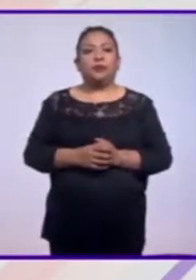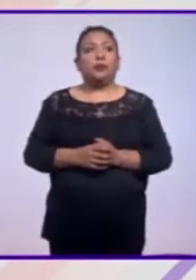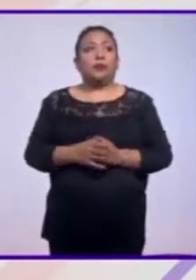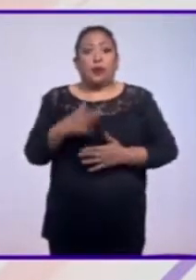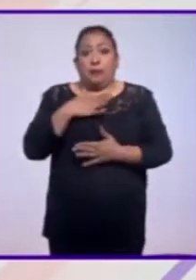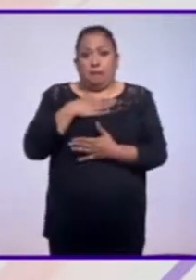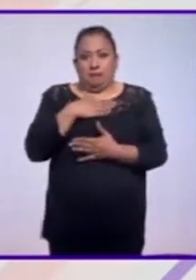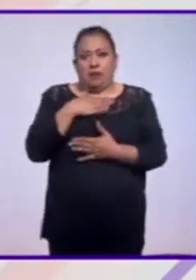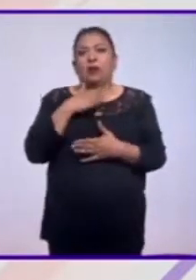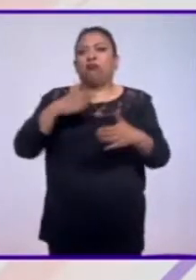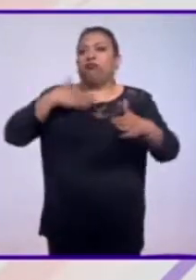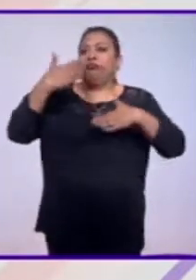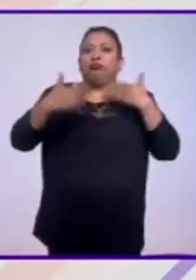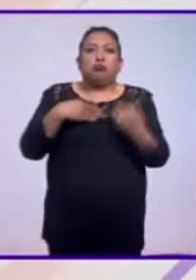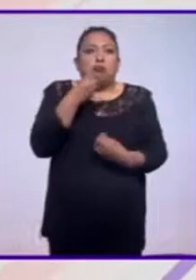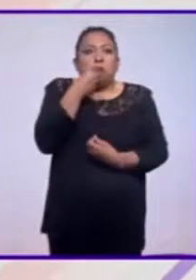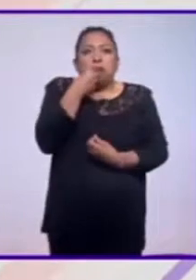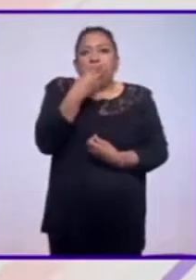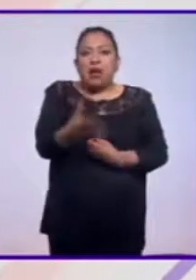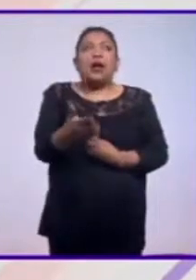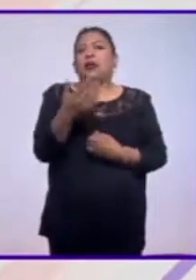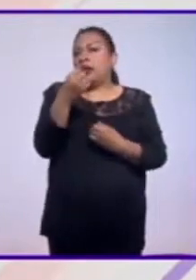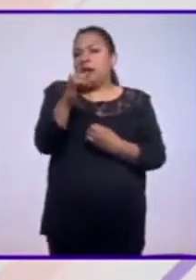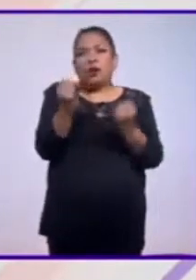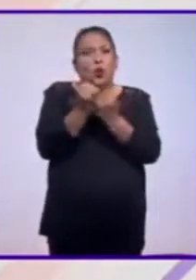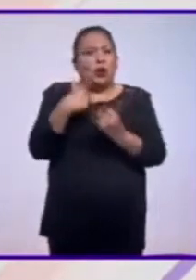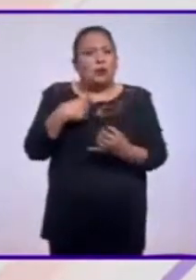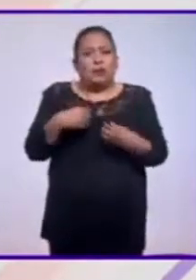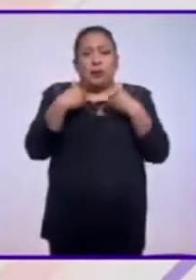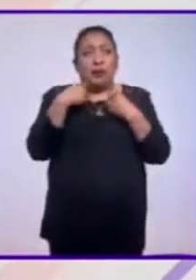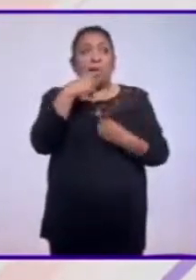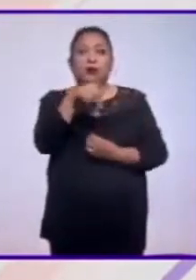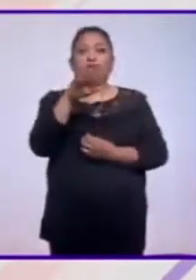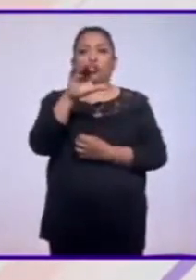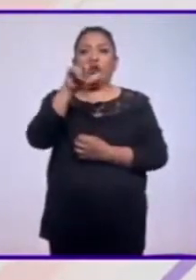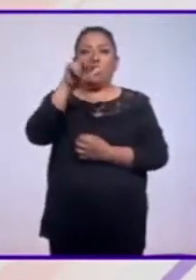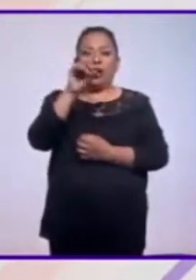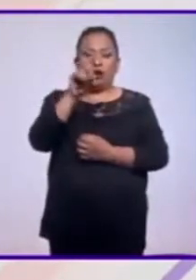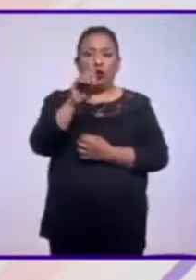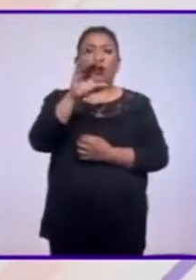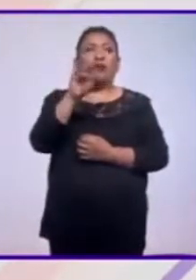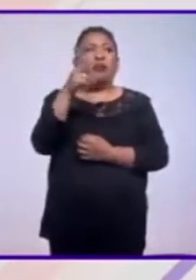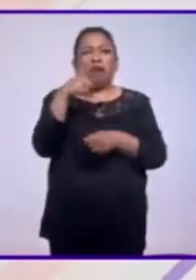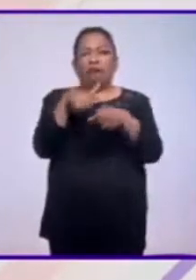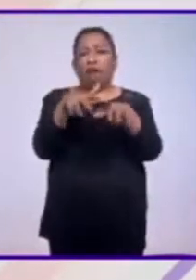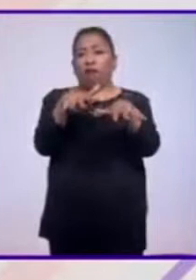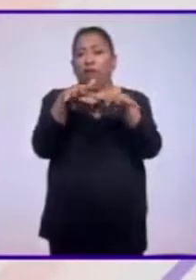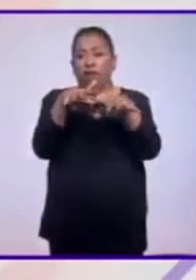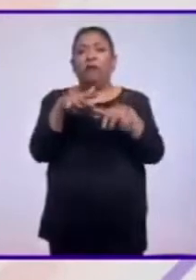Mi obra es alegre y divertida, como trato que es mi vida. La obra de Claudio Castillero es colorida e